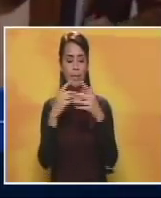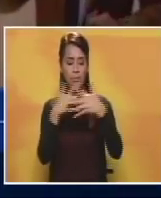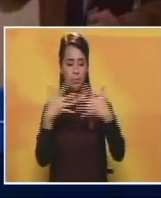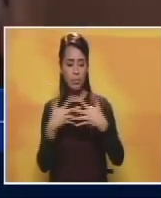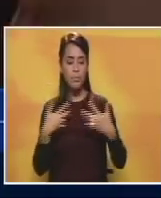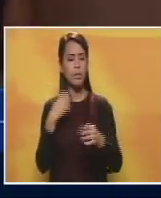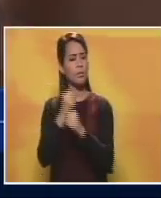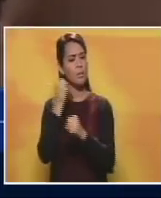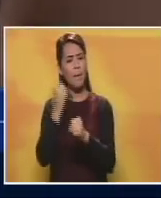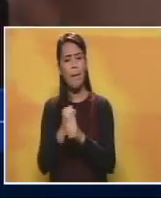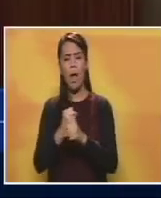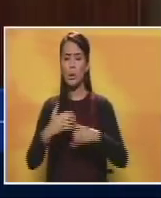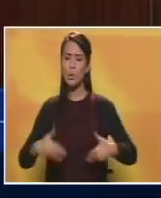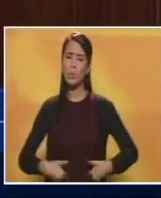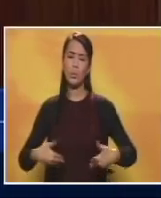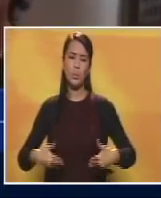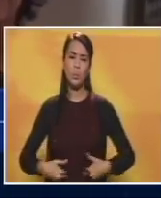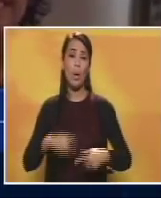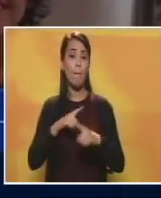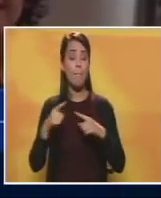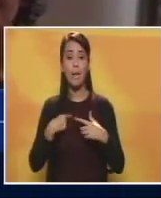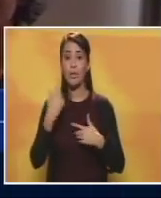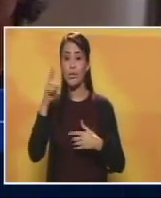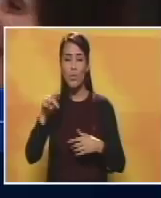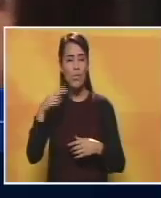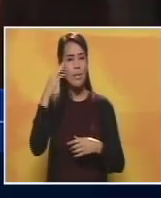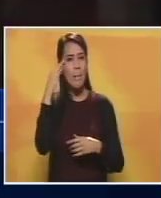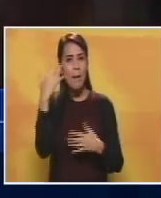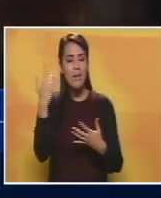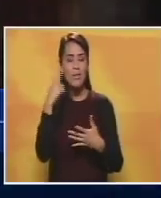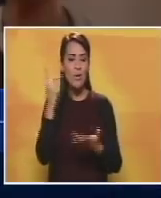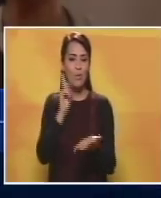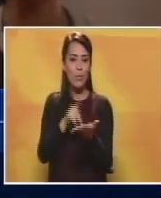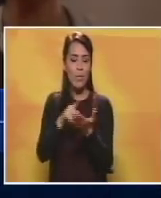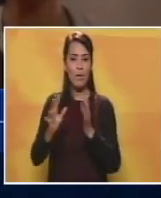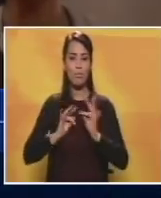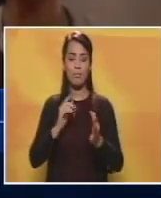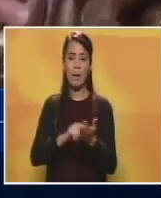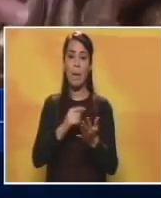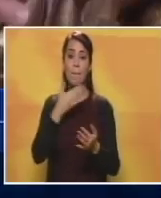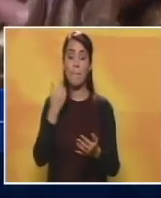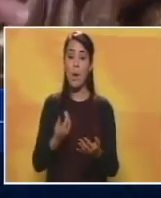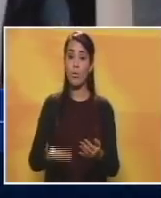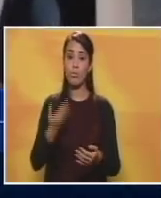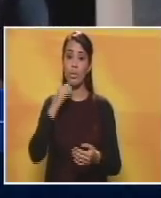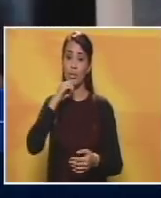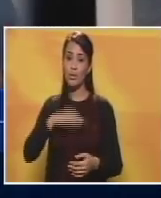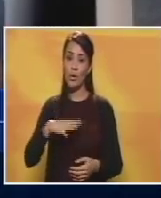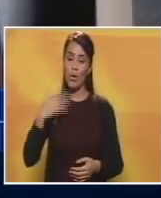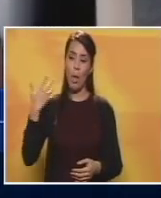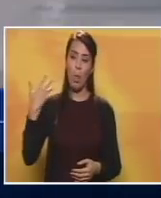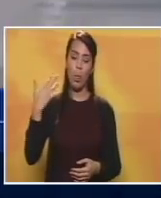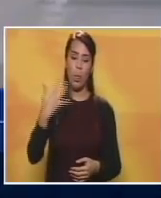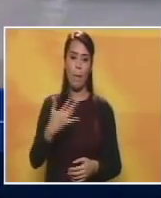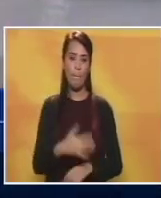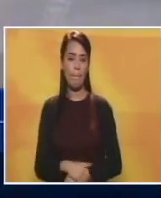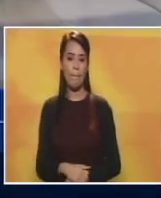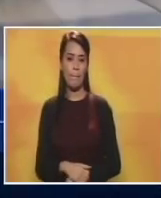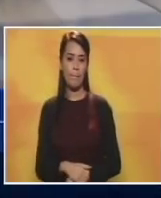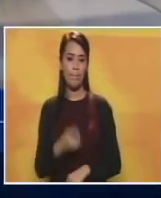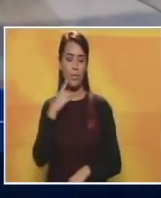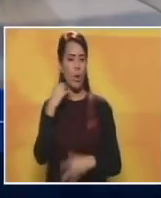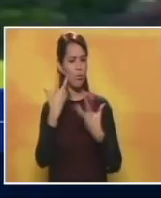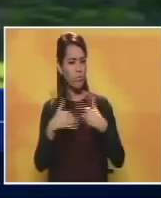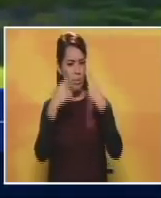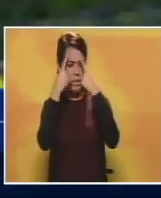trabaja extremadamente duro, pero jamás imaginó que se convertiría en el actor mejor pagado de la historia. Aseguró que no tiene un máster en administración